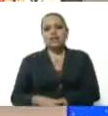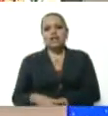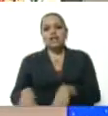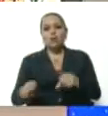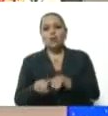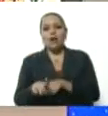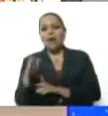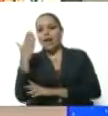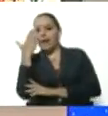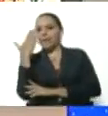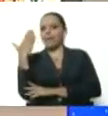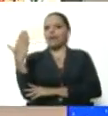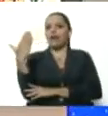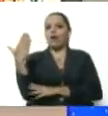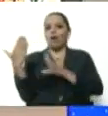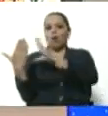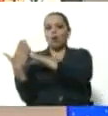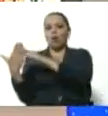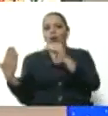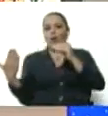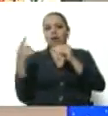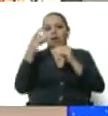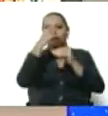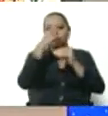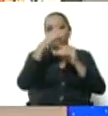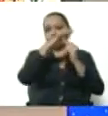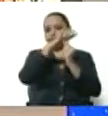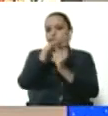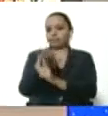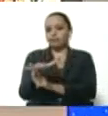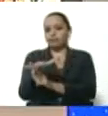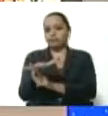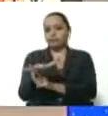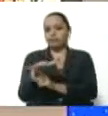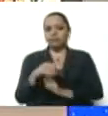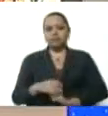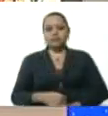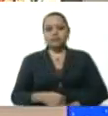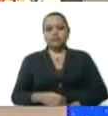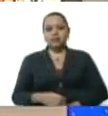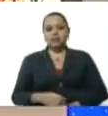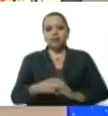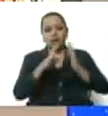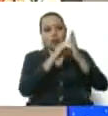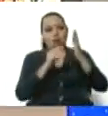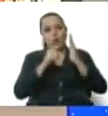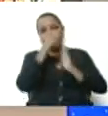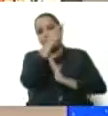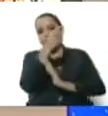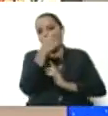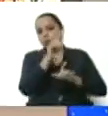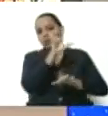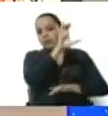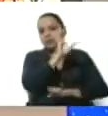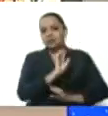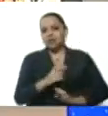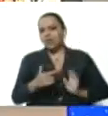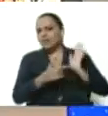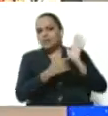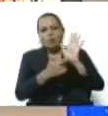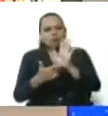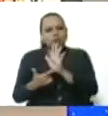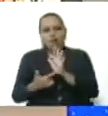del unilateralismo del hegemón, de la actuación unilateral del hegemón. Lo ha demostrado en todas las